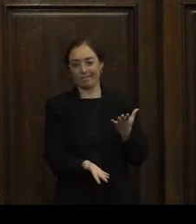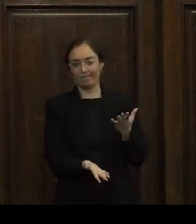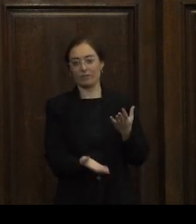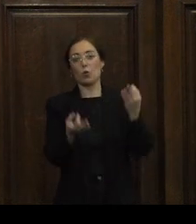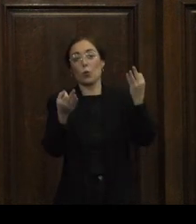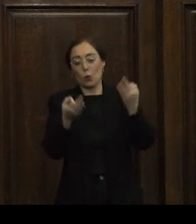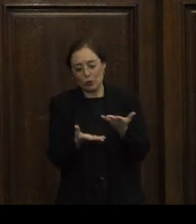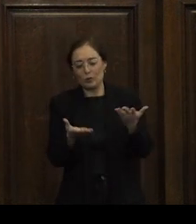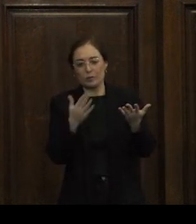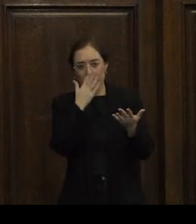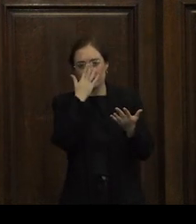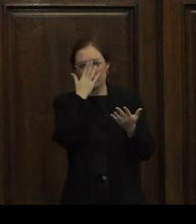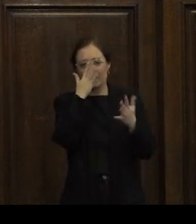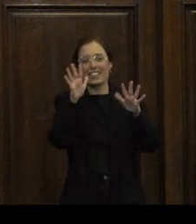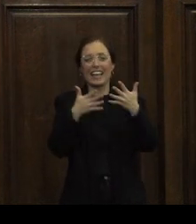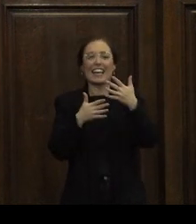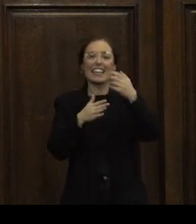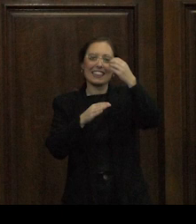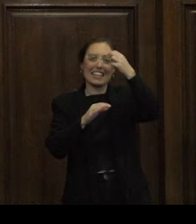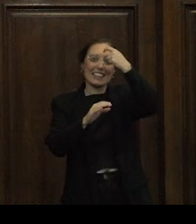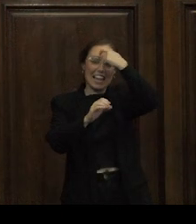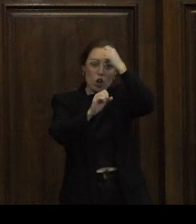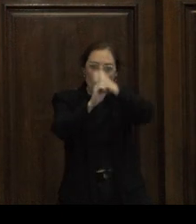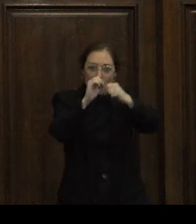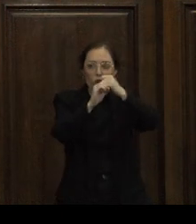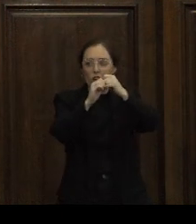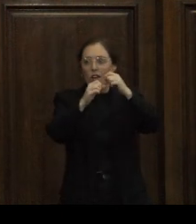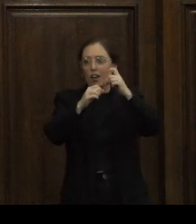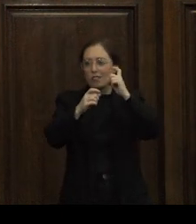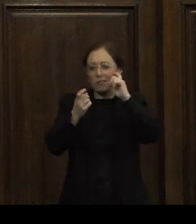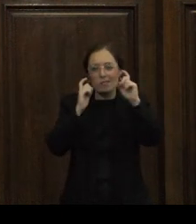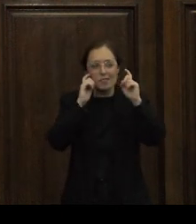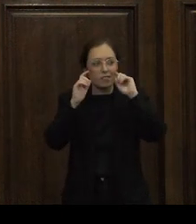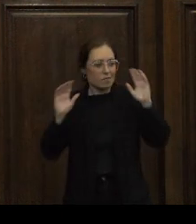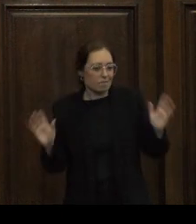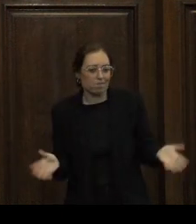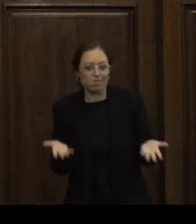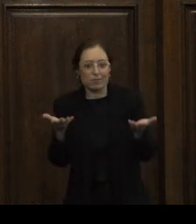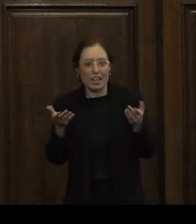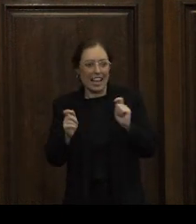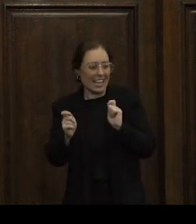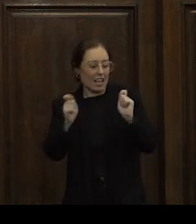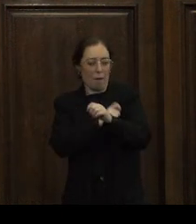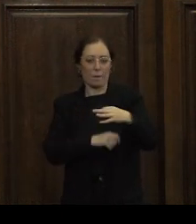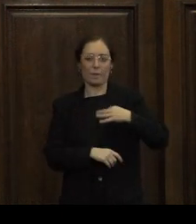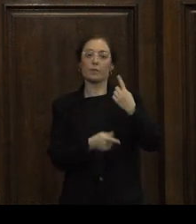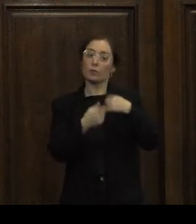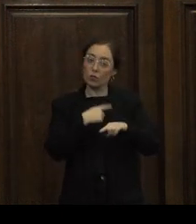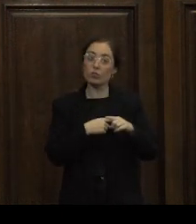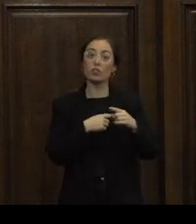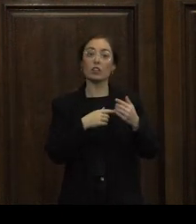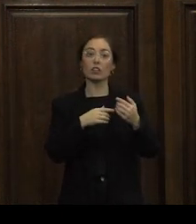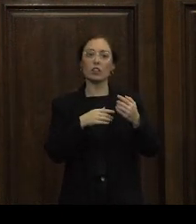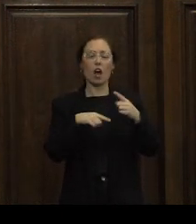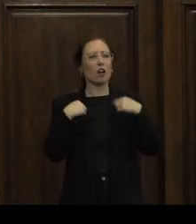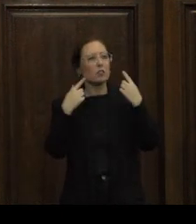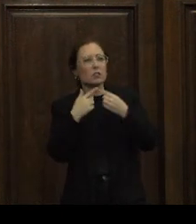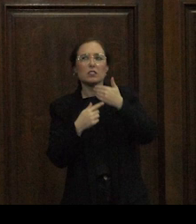justamente en los modos de vivir que esas tecnologías proponen, suponen y estimulan, y que todavía estamos metabolizando y tratando